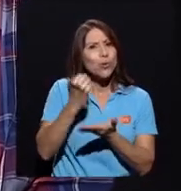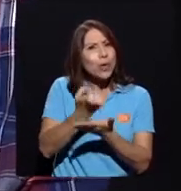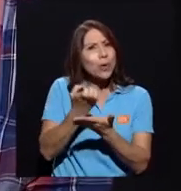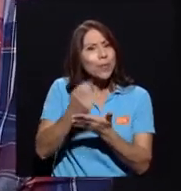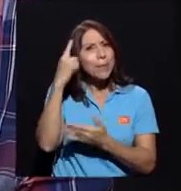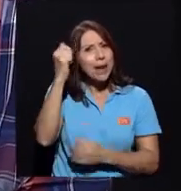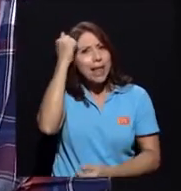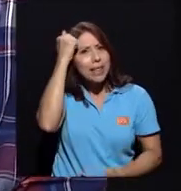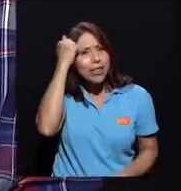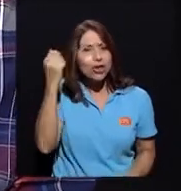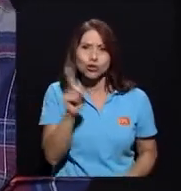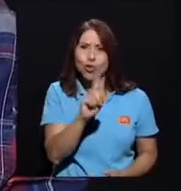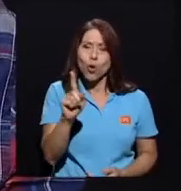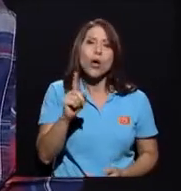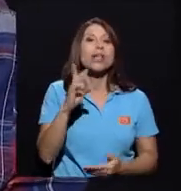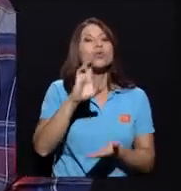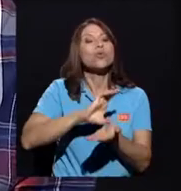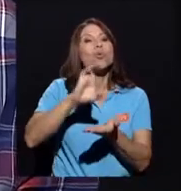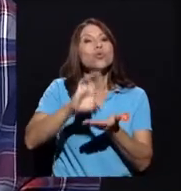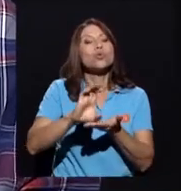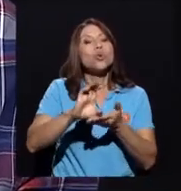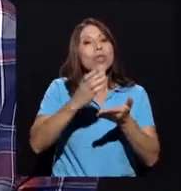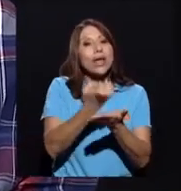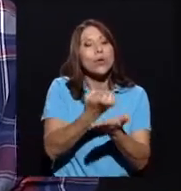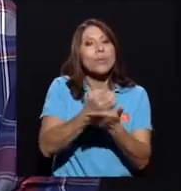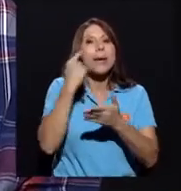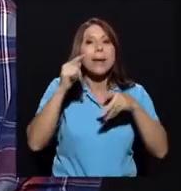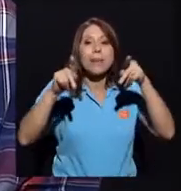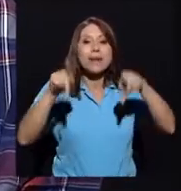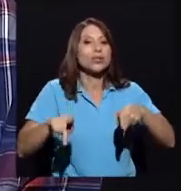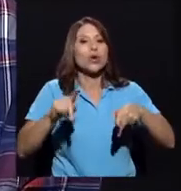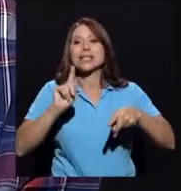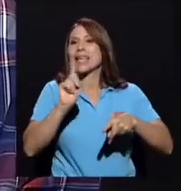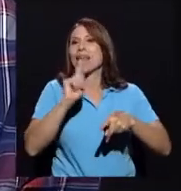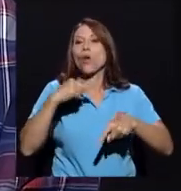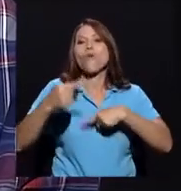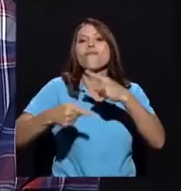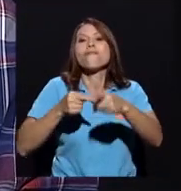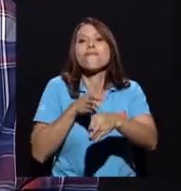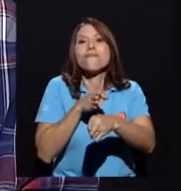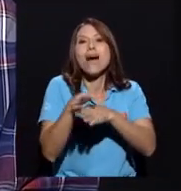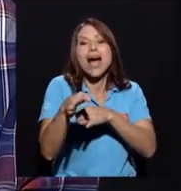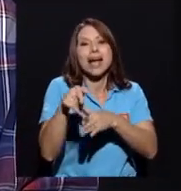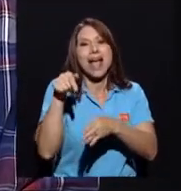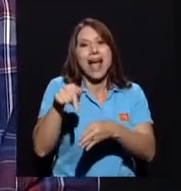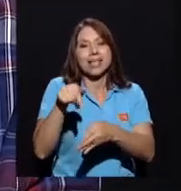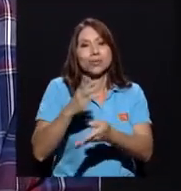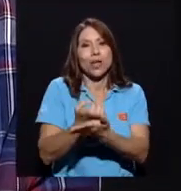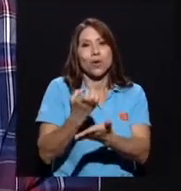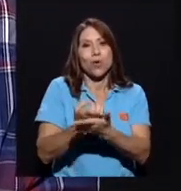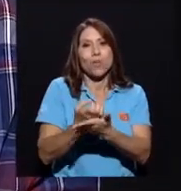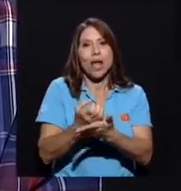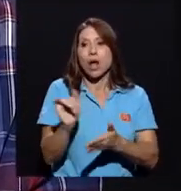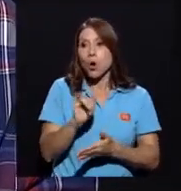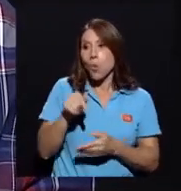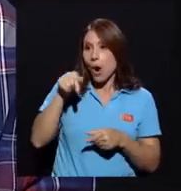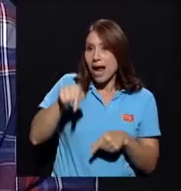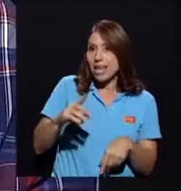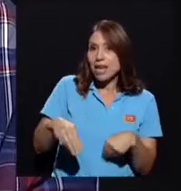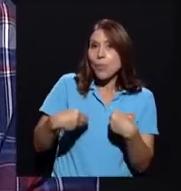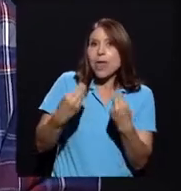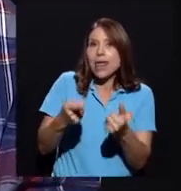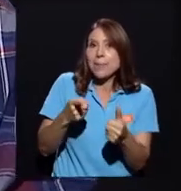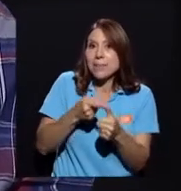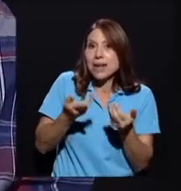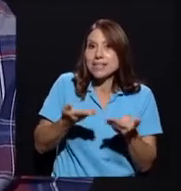para personas que no van a estudiar economía entonces no es como aquí le voy a dar las primeras herramientas de lo que después va a seguir siendo su